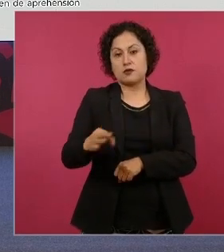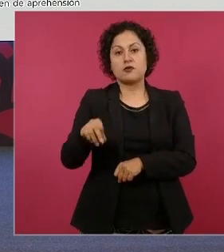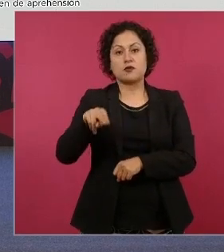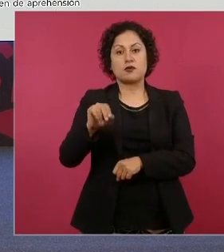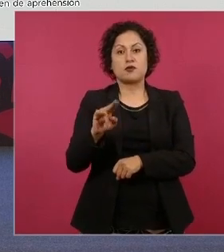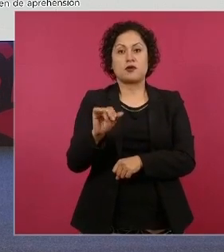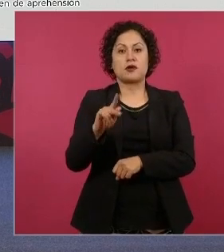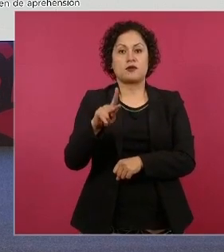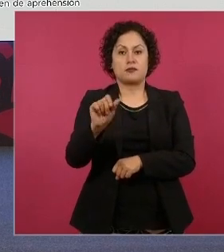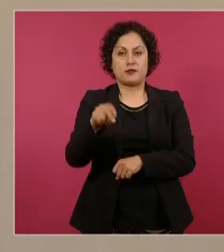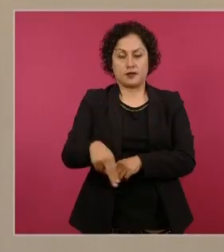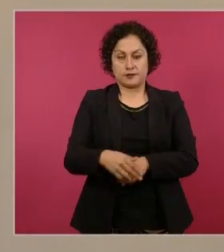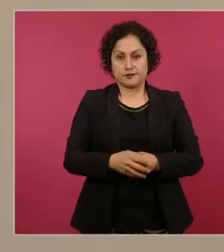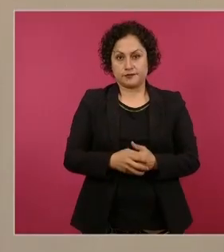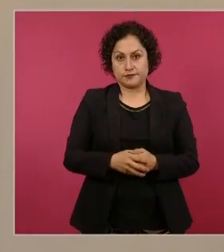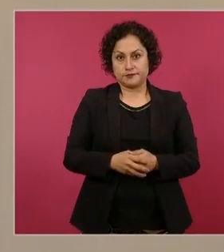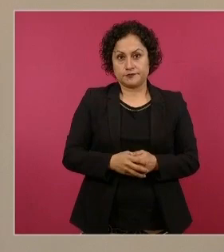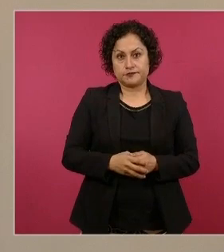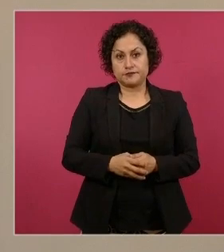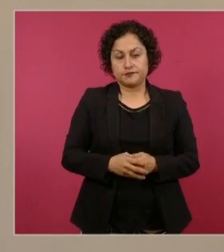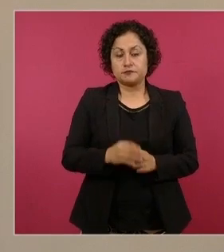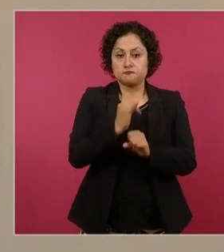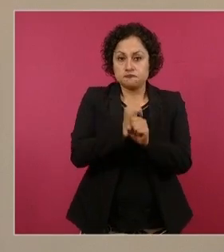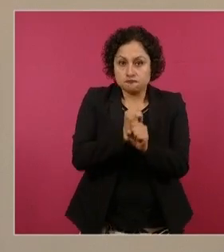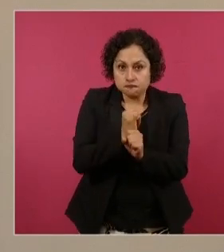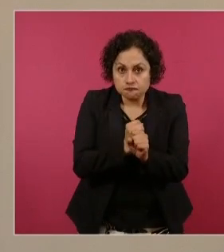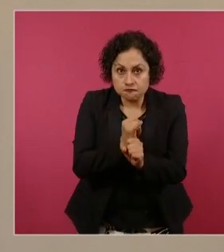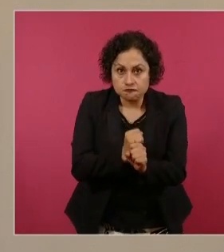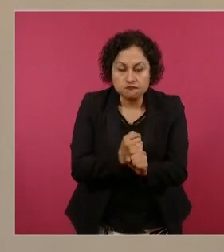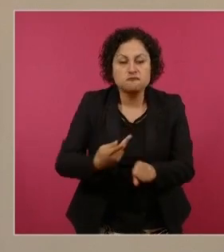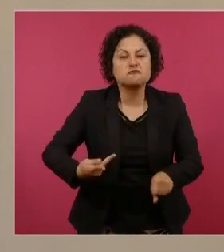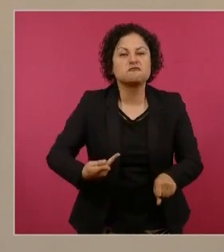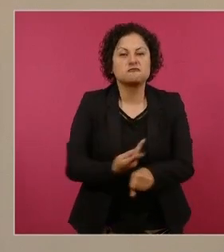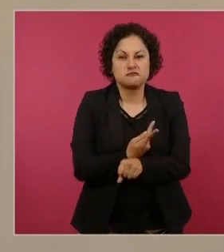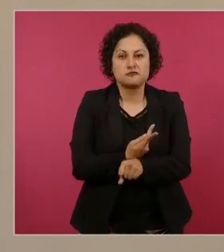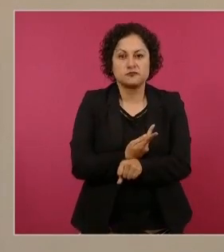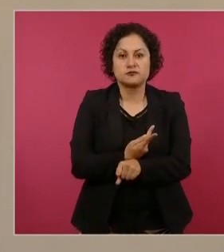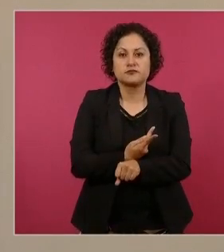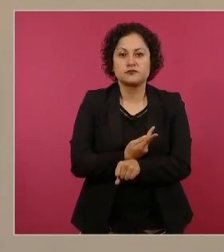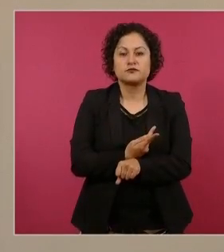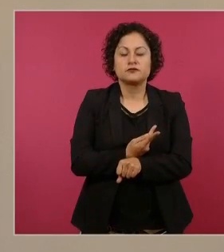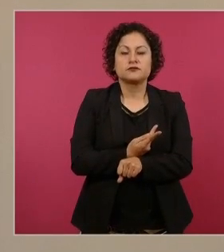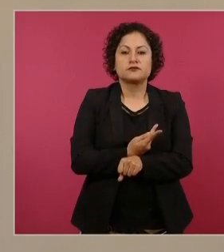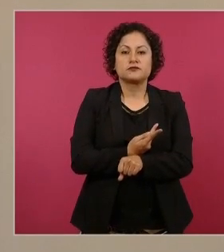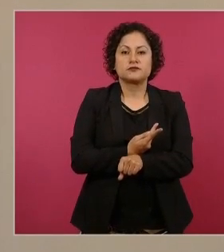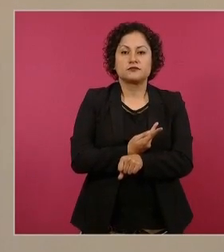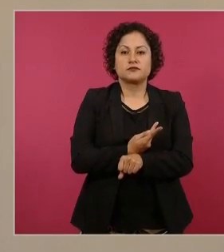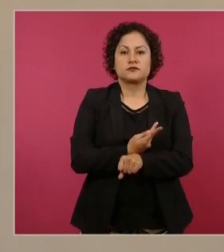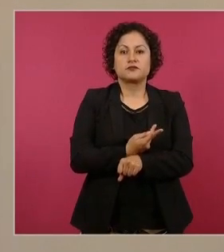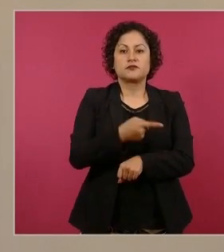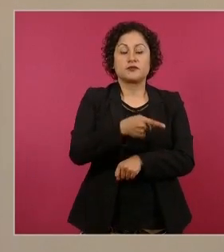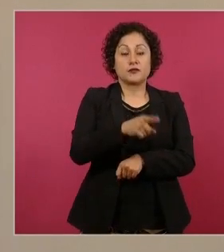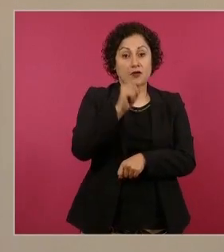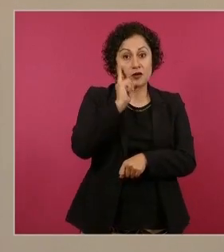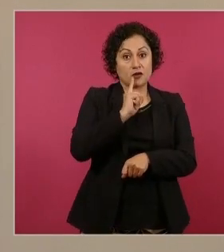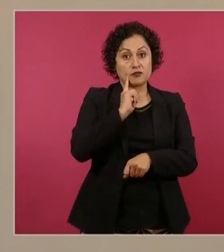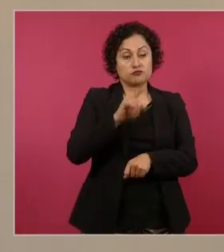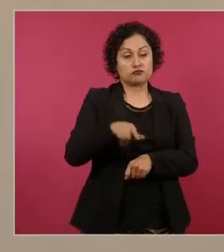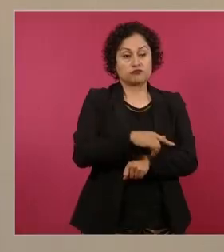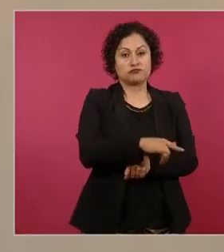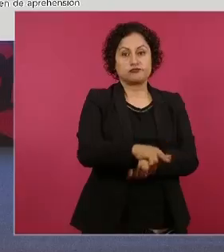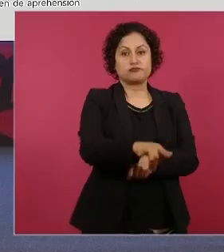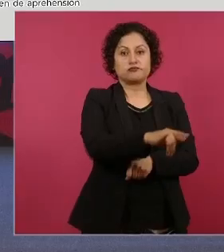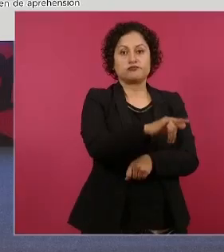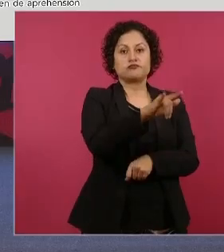las investigaciones, al estacionar su camioneta en la plaza comercial en la colonia Ciudad